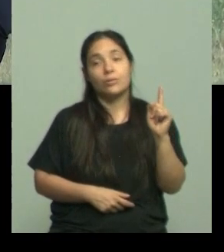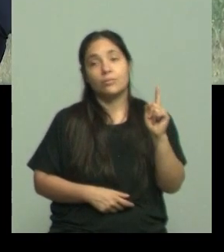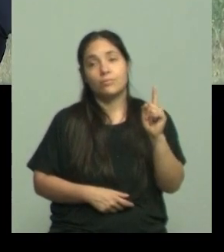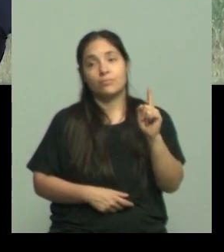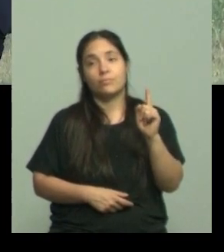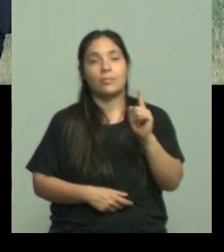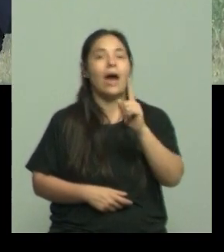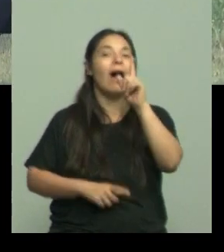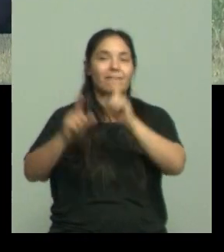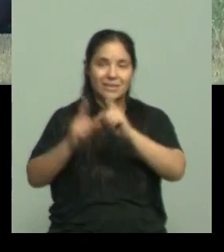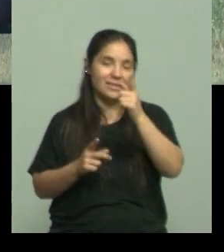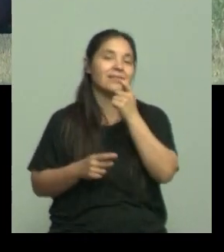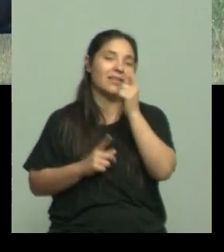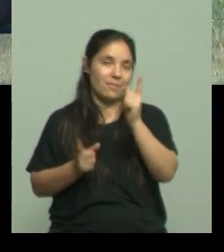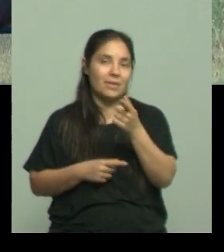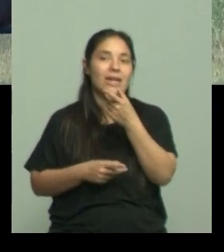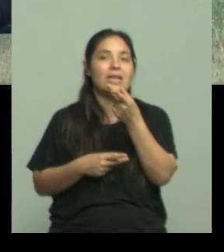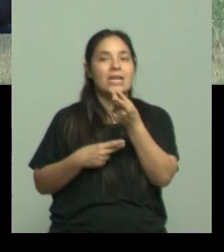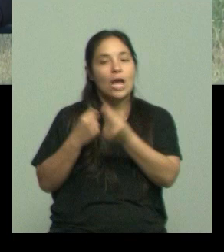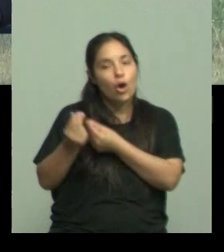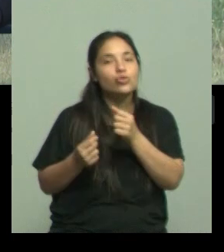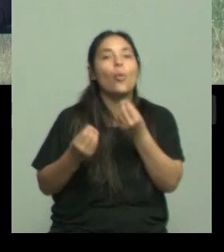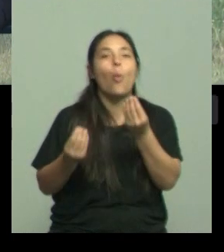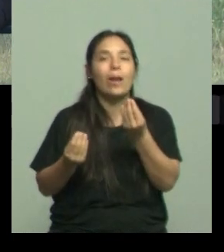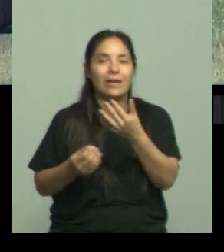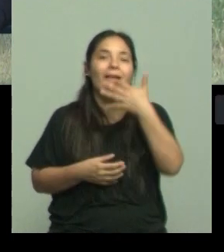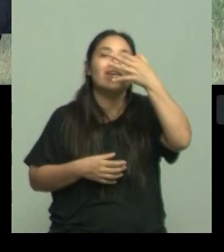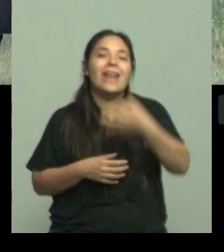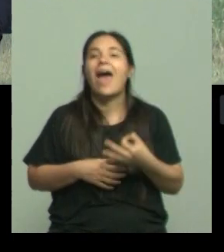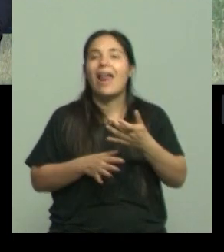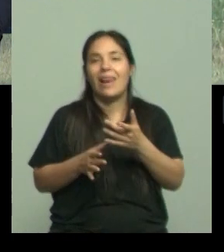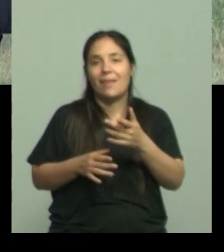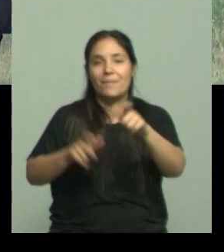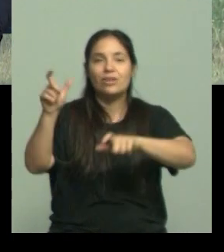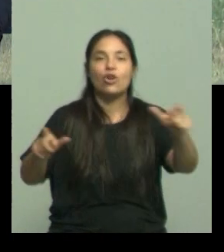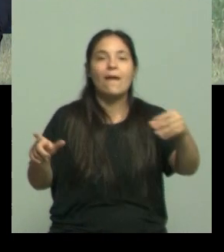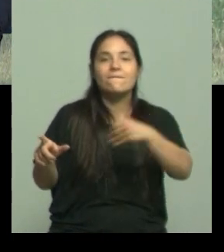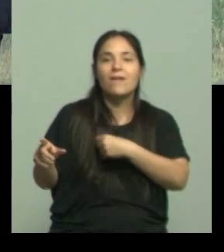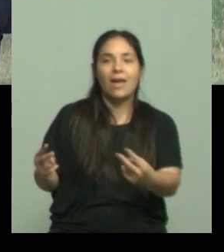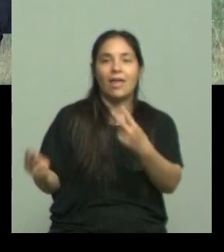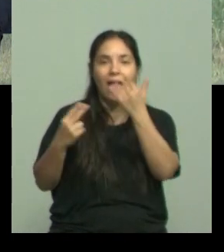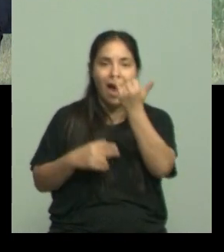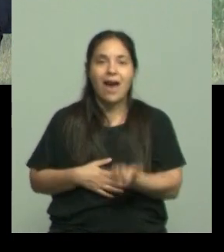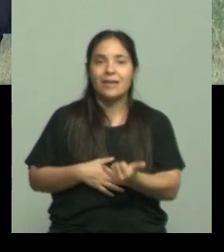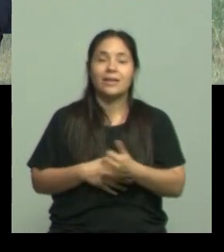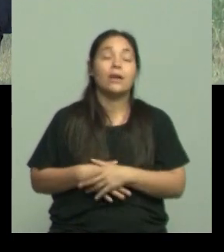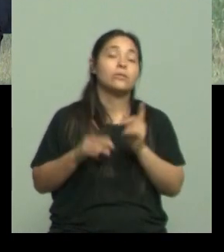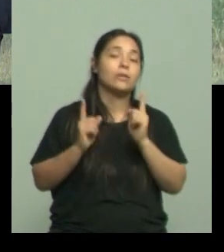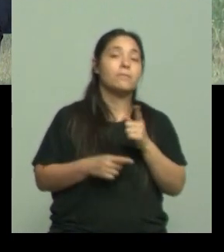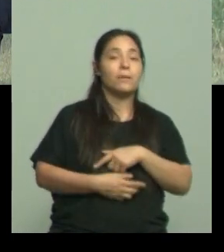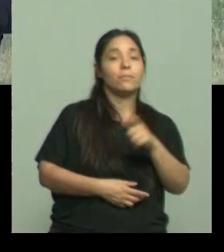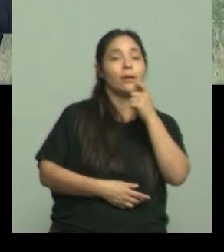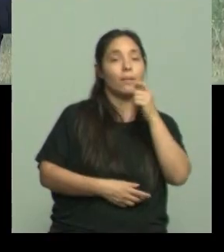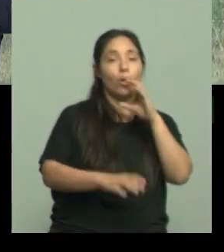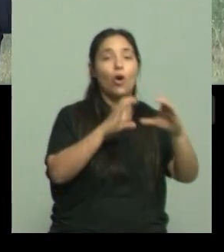aunque el negocio sea, como te decía yo, la credibilidad, enhorabuena, ¿no? En algunos casos. Pero en un medio,